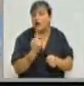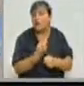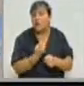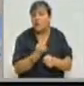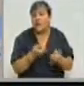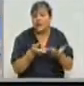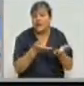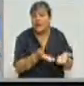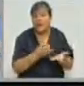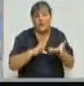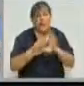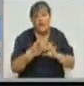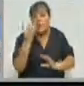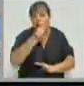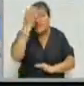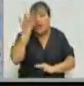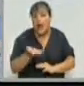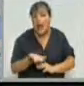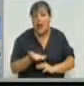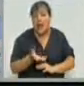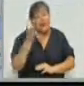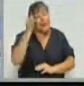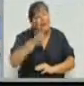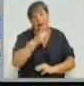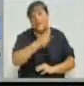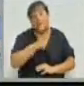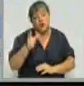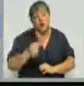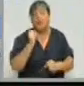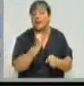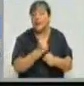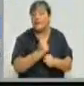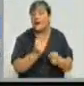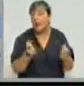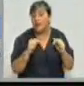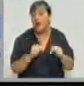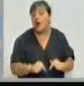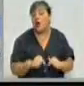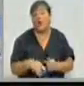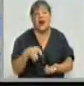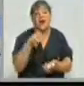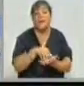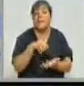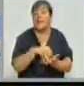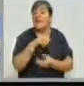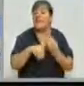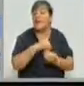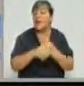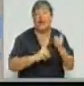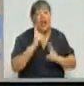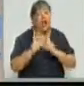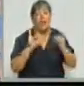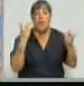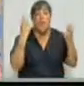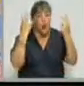caso, formalmente? Bueno, muchas compañeras están trabajando en emprendimiento, muchas son